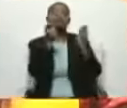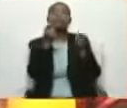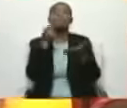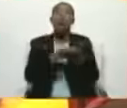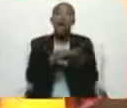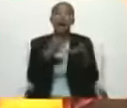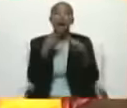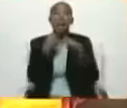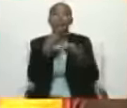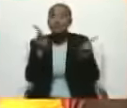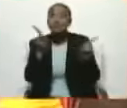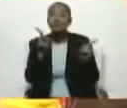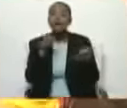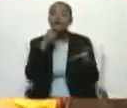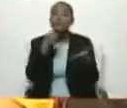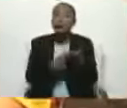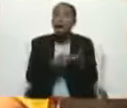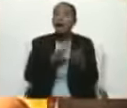Solo para generar intriga.